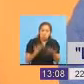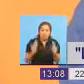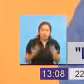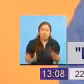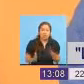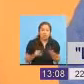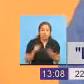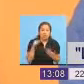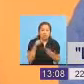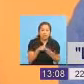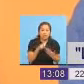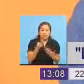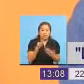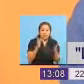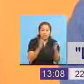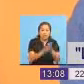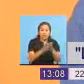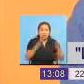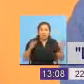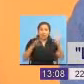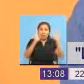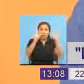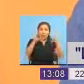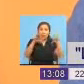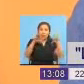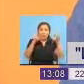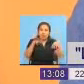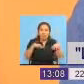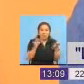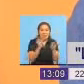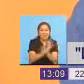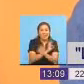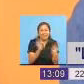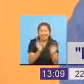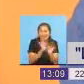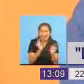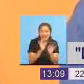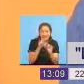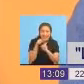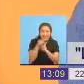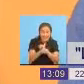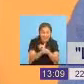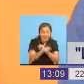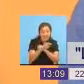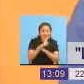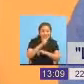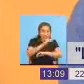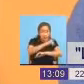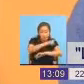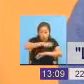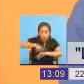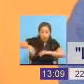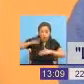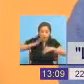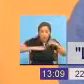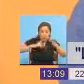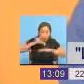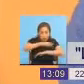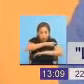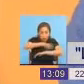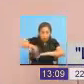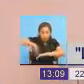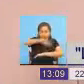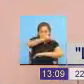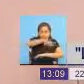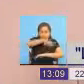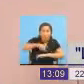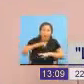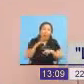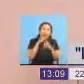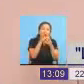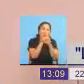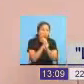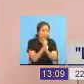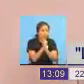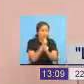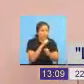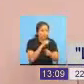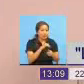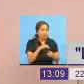este periodo de lluvias ya nos comprobó que esto funciona perfectamente bien arquitecto